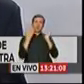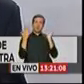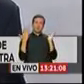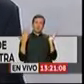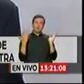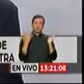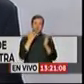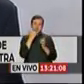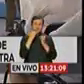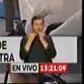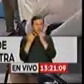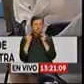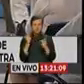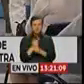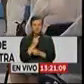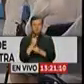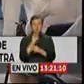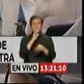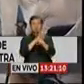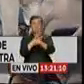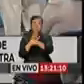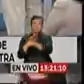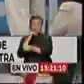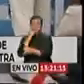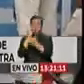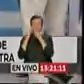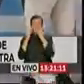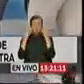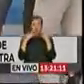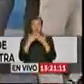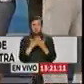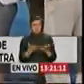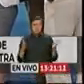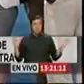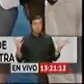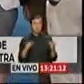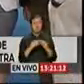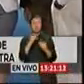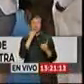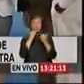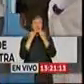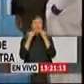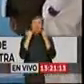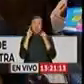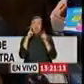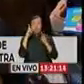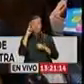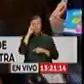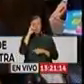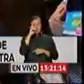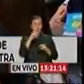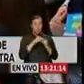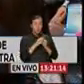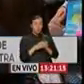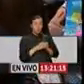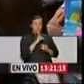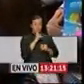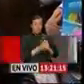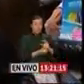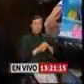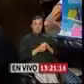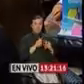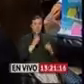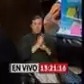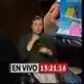centro educativo. Hizo un llamado a evitar la impunidad y a despojarse del mal llamado espíritu de cuerpo, que convierte en cómplices de esos